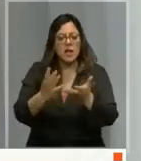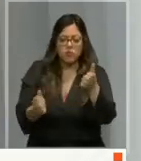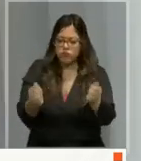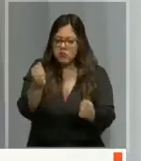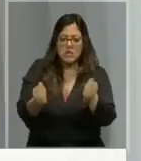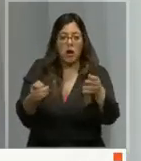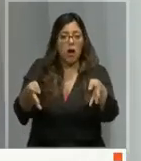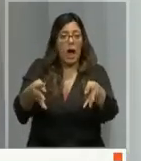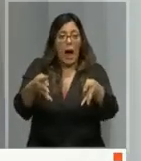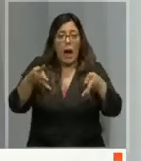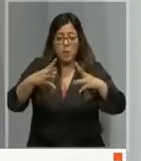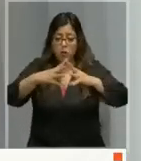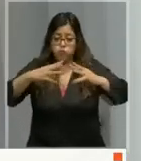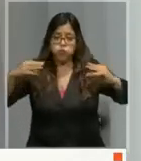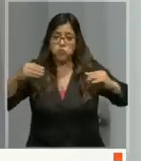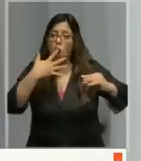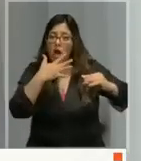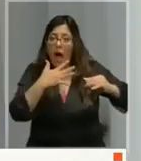estamos hablando de un colapso.